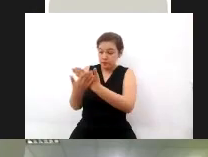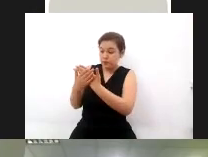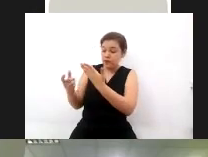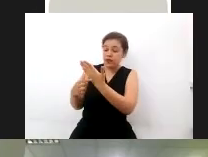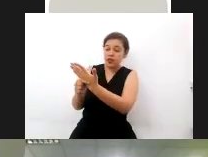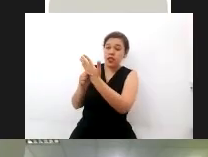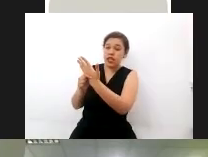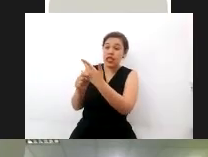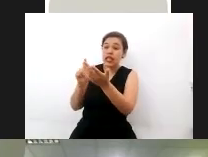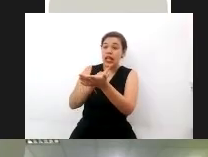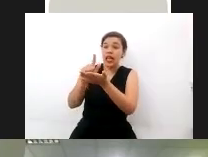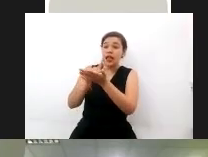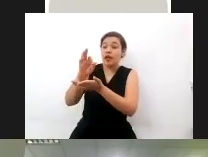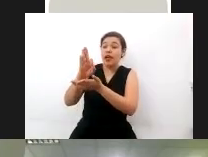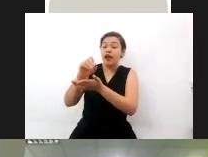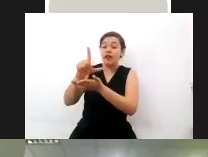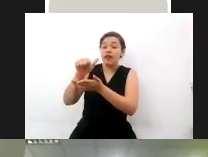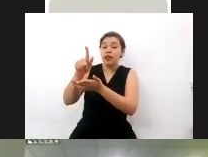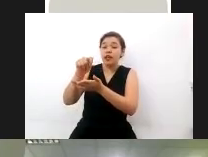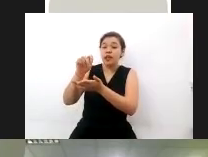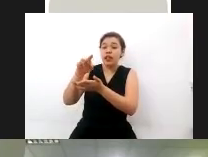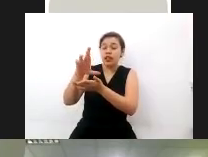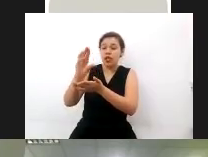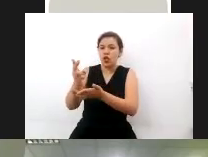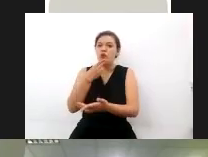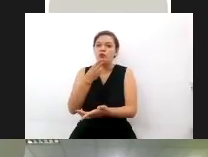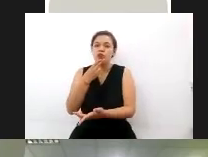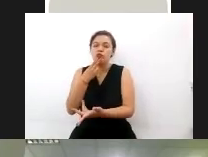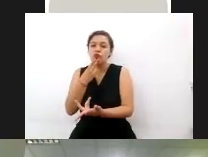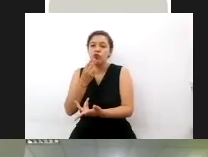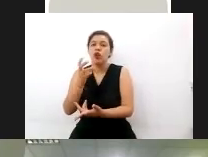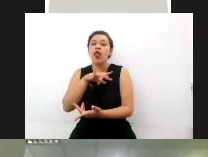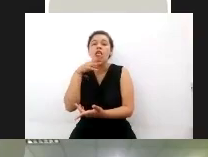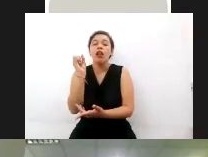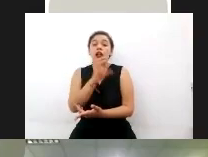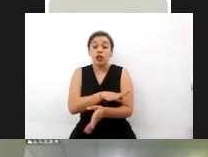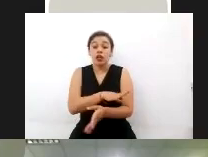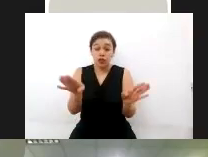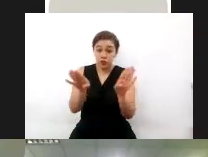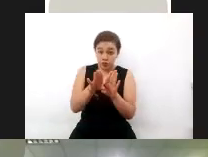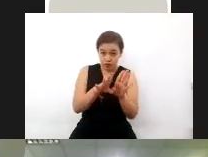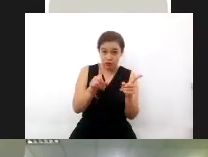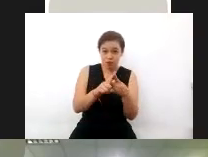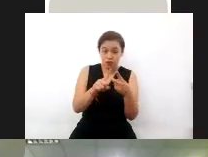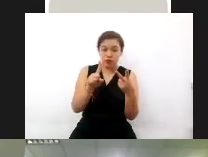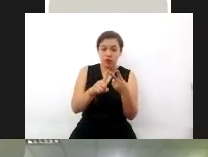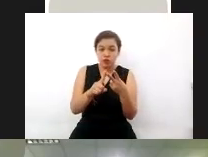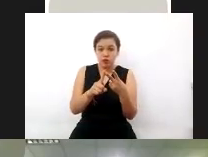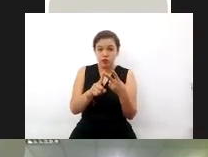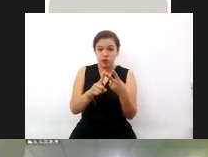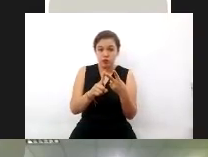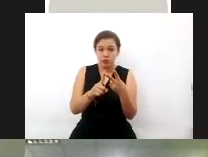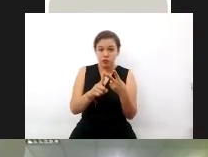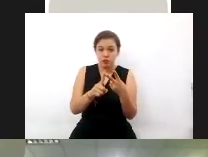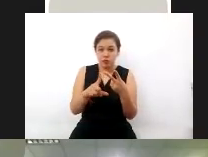filtros. Si es un filtro de un solo uso, cómo los desechan cómo es la disposición final de estos